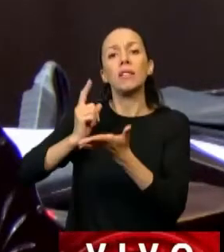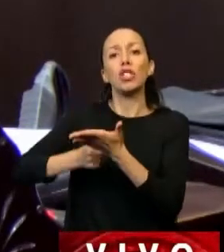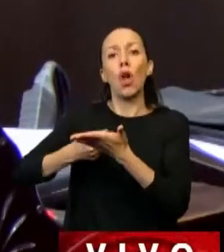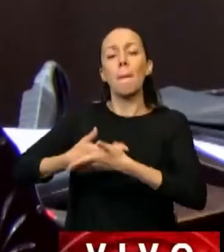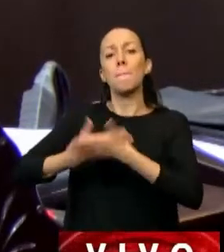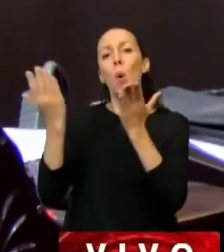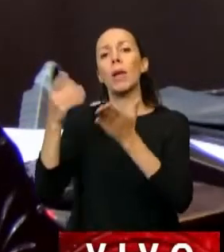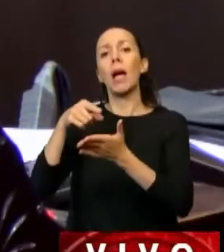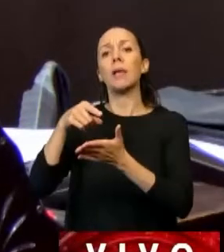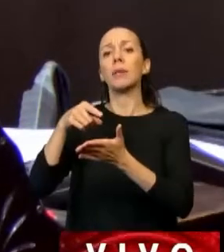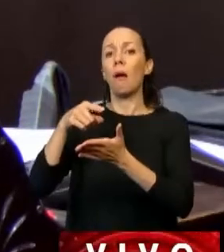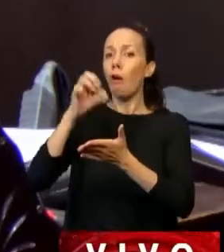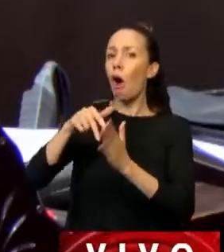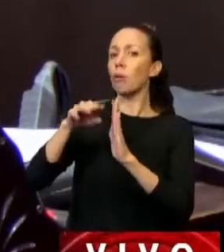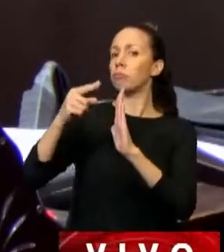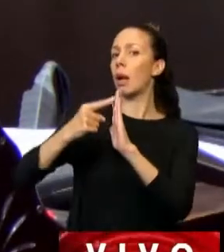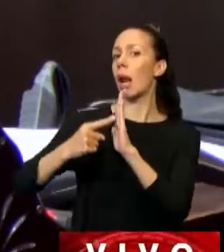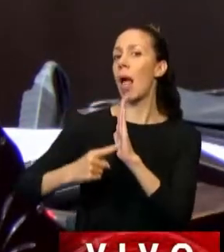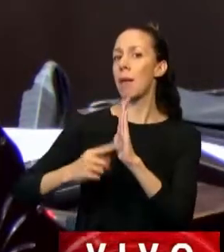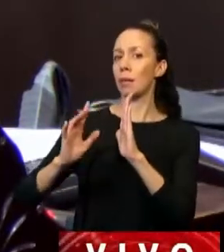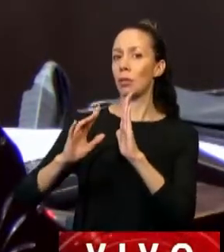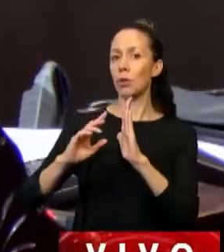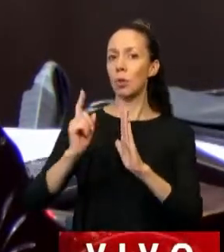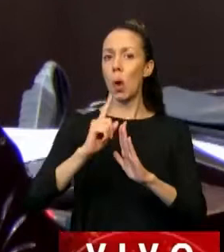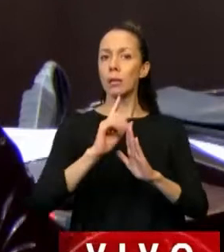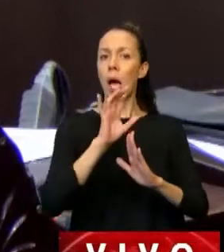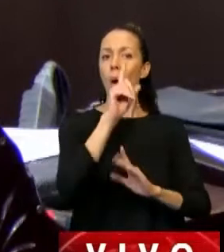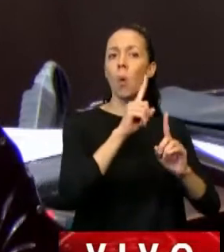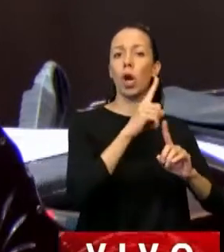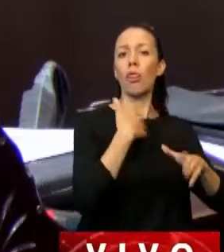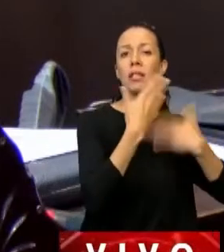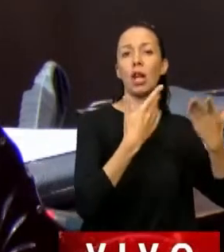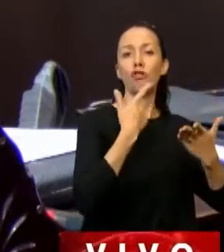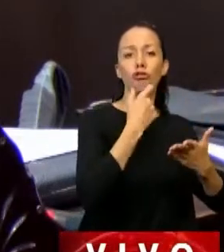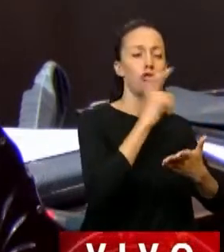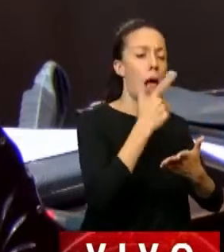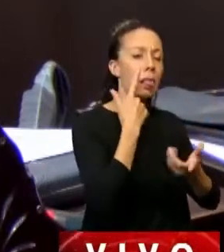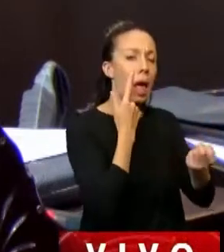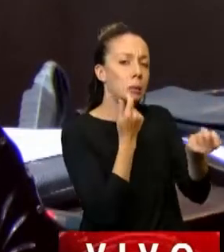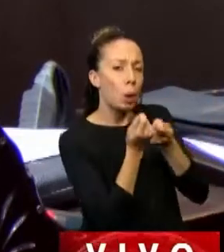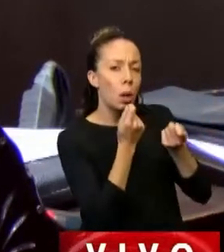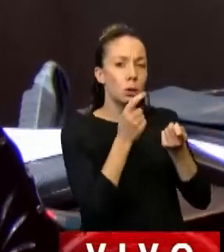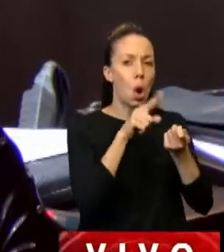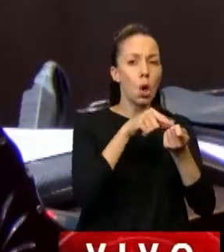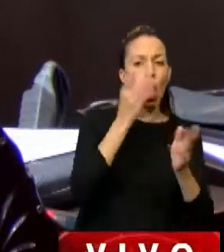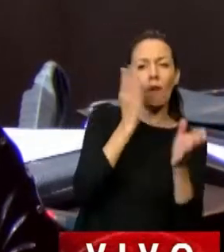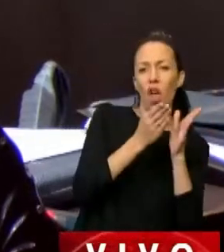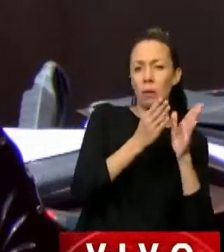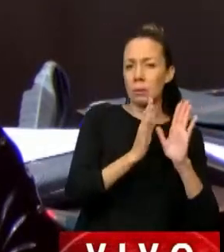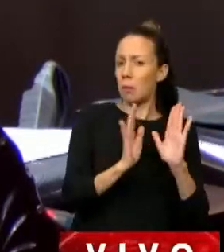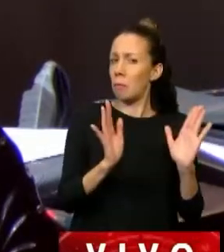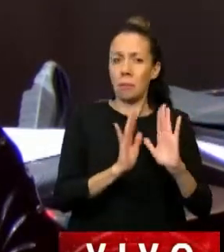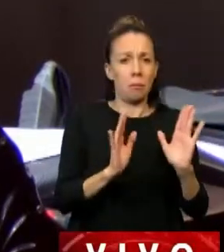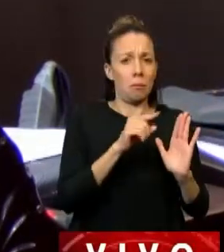el crecimiento con desarrollo social, de la especulación, de ninguna manifestación de violencia, sino que